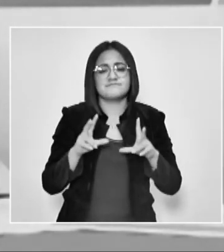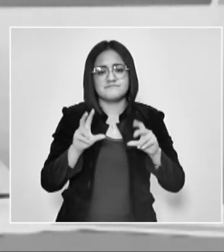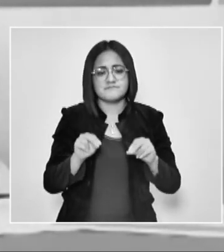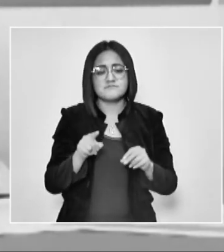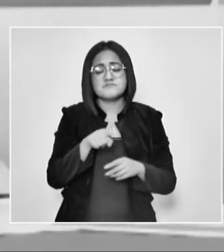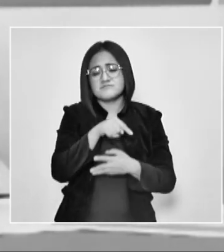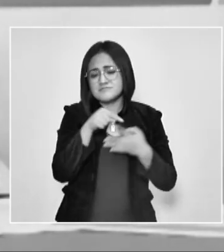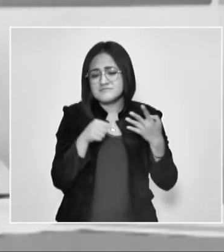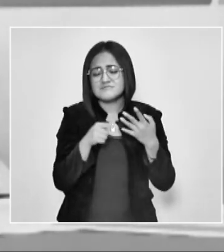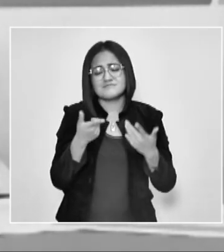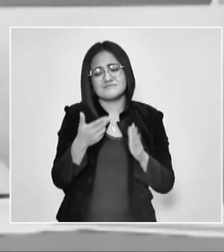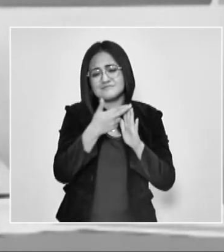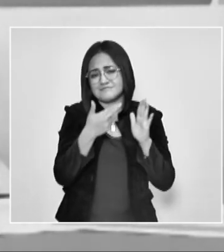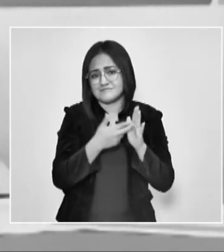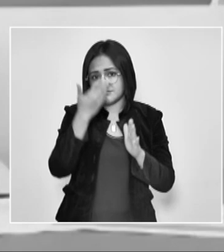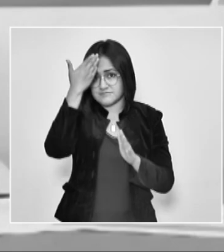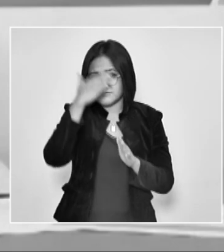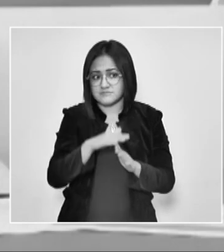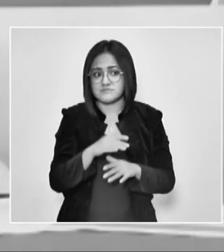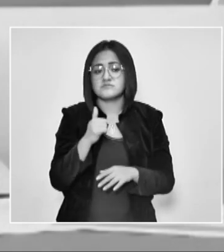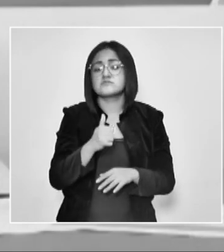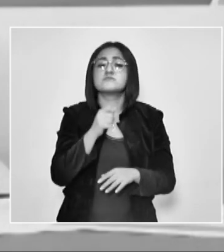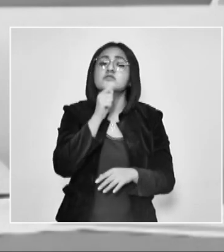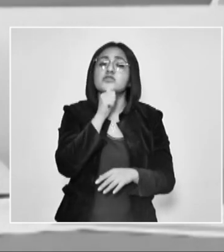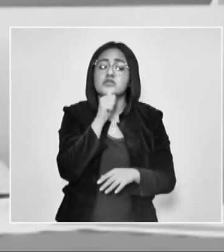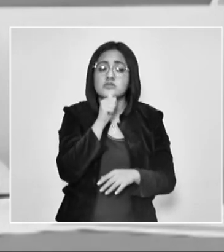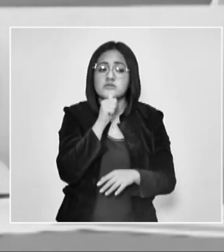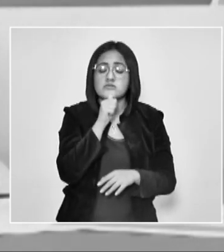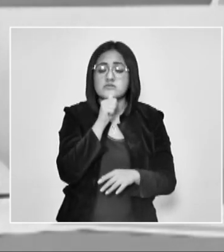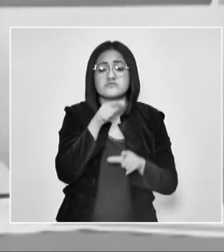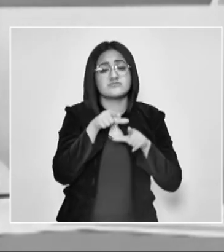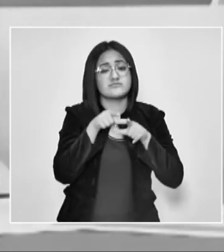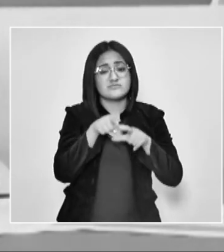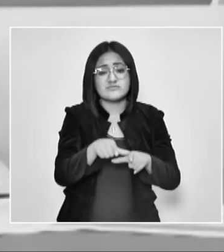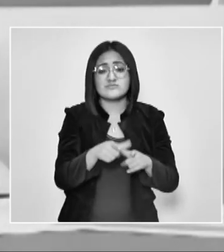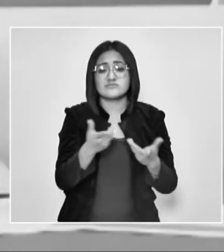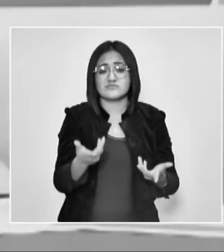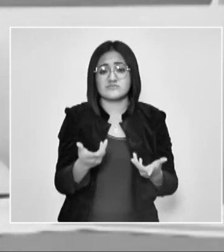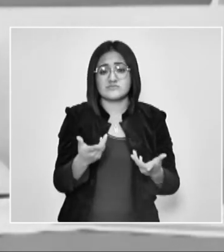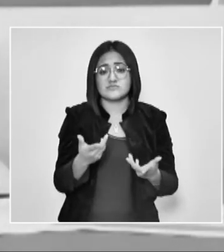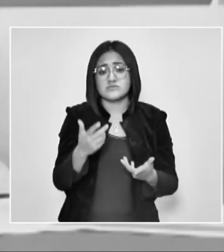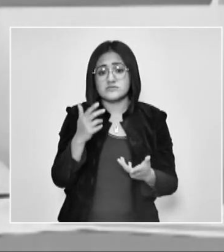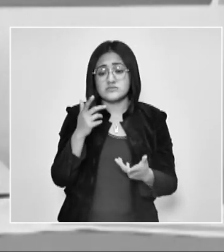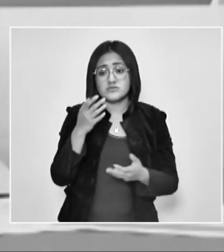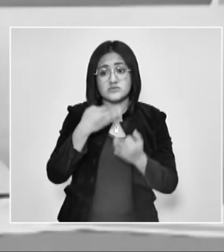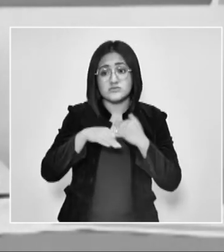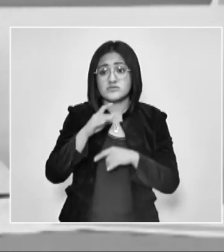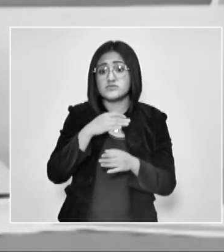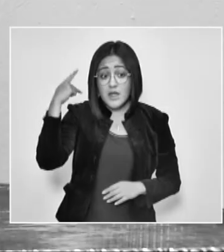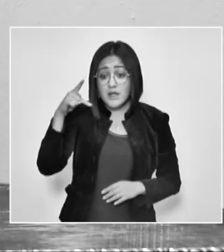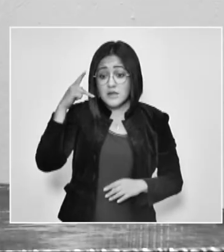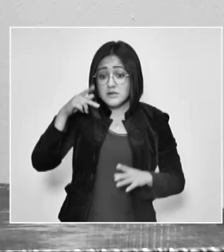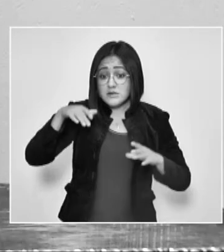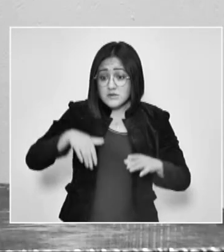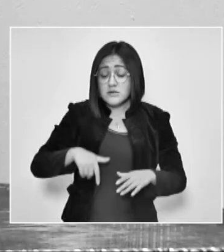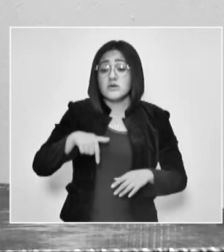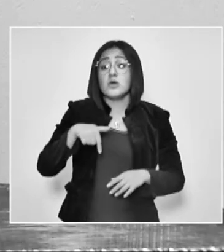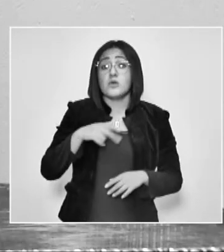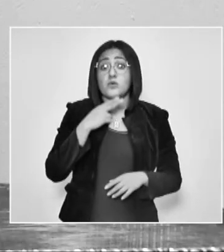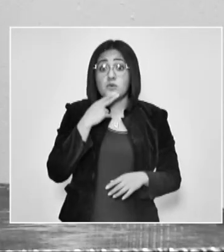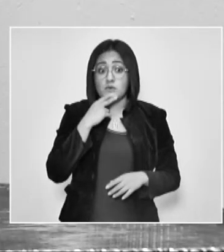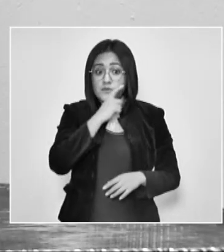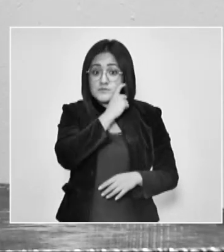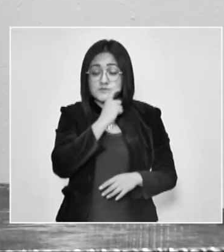disminución exponencial en cuanto a los contagios, en cuanto a las muertes, en cuanto a los hospitalizados, aún continuamos